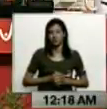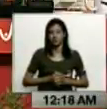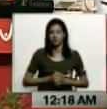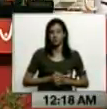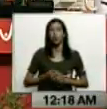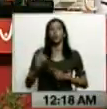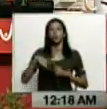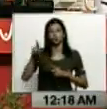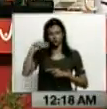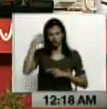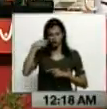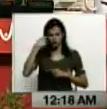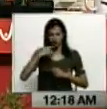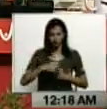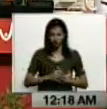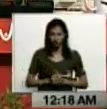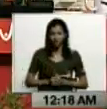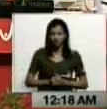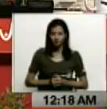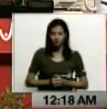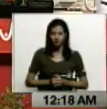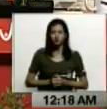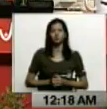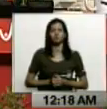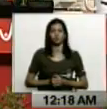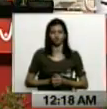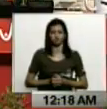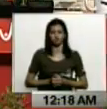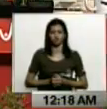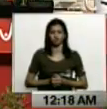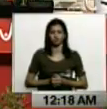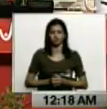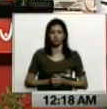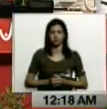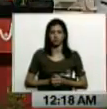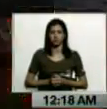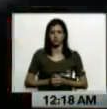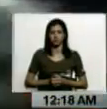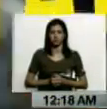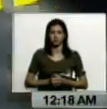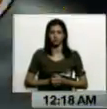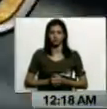Ahá ponga el que viene compadre m